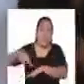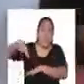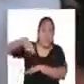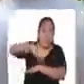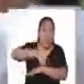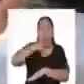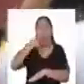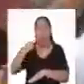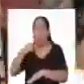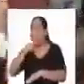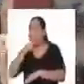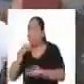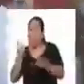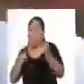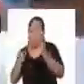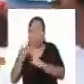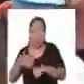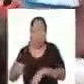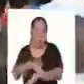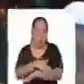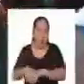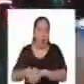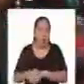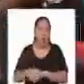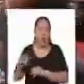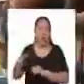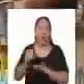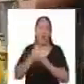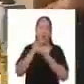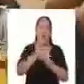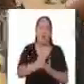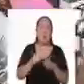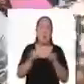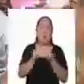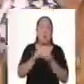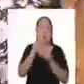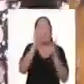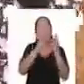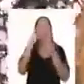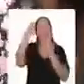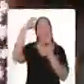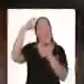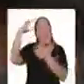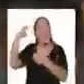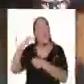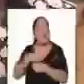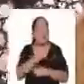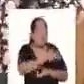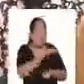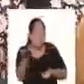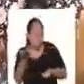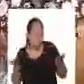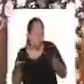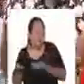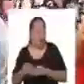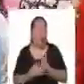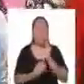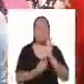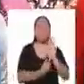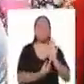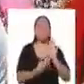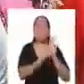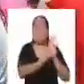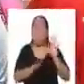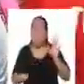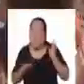los vendedores ambulantes, ¿no? Son orientadores turísticos en muchos casos, son orientadores, presentadores de nuestras